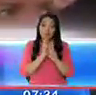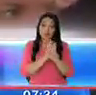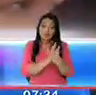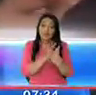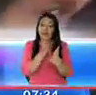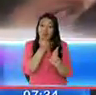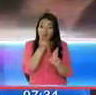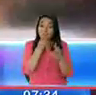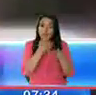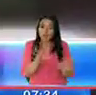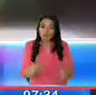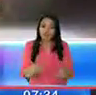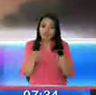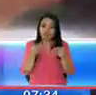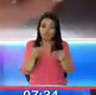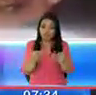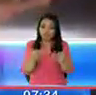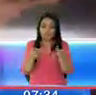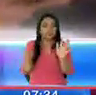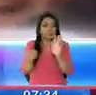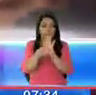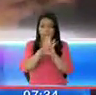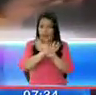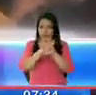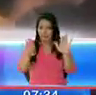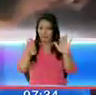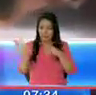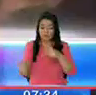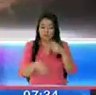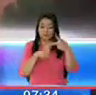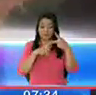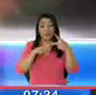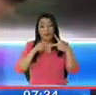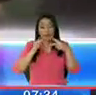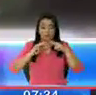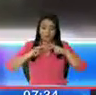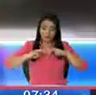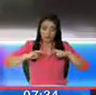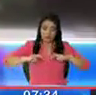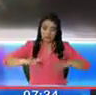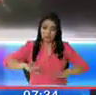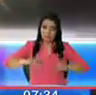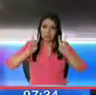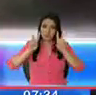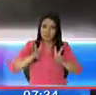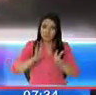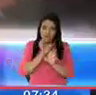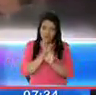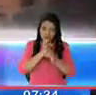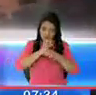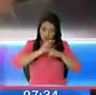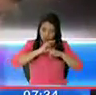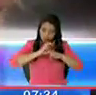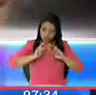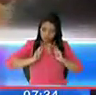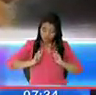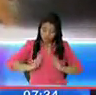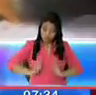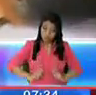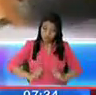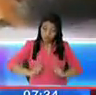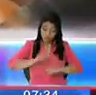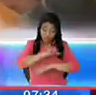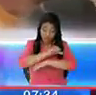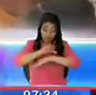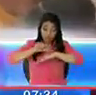inmediata ya están entregados y son negativos. Los estudios que seguimos haciendo, que son a materia de cultivo y de los tejidos de